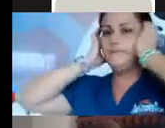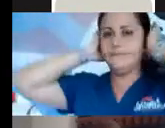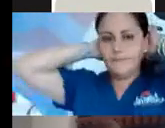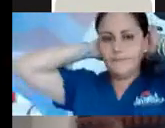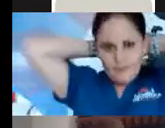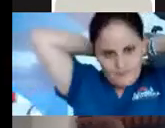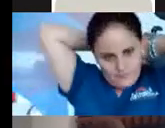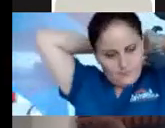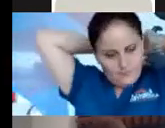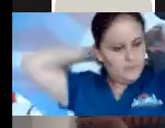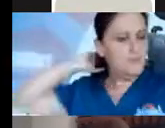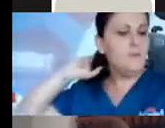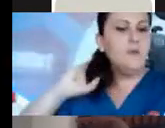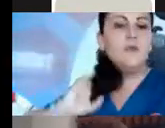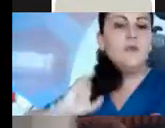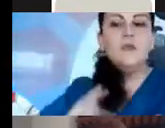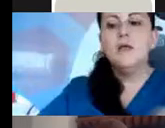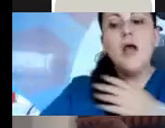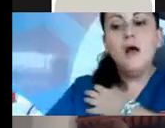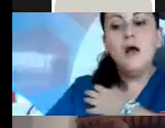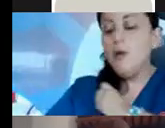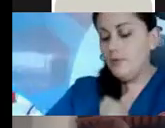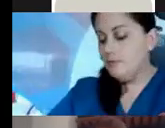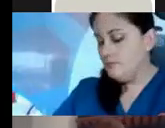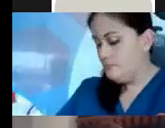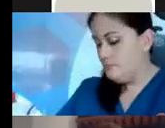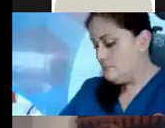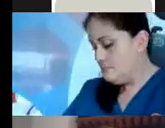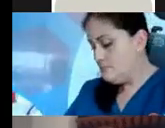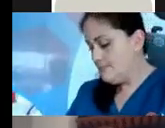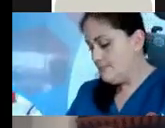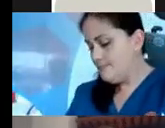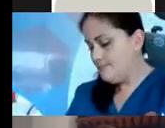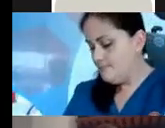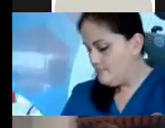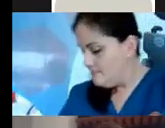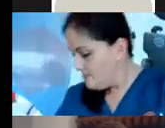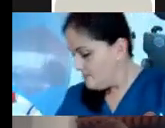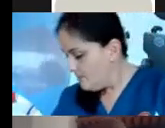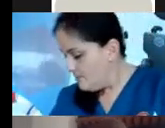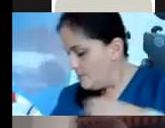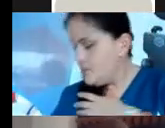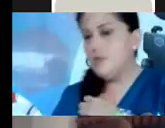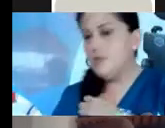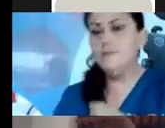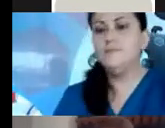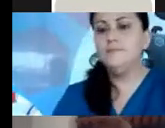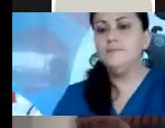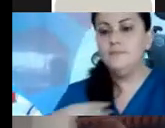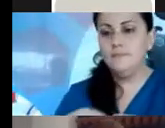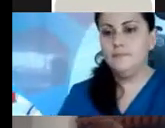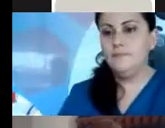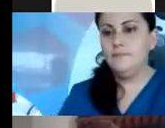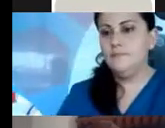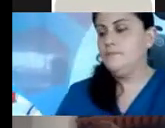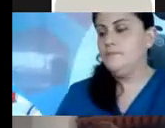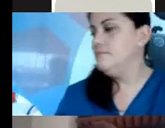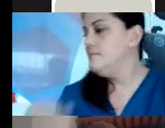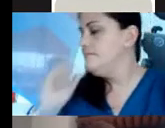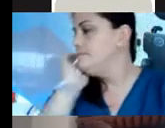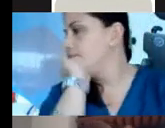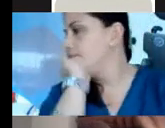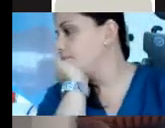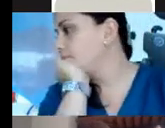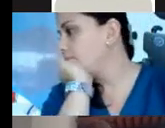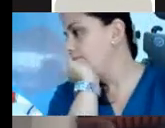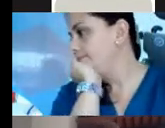porque seguramente no está en zonas duras, no aplica donde tiene que aplicar. Y sobre todo las formas, que las vamos a ver más adelante, vamos a entender